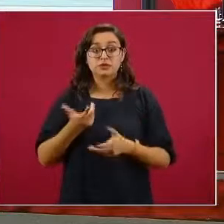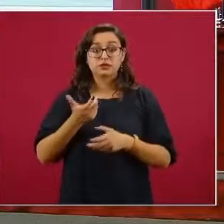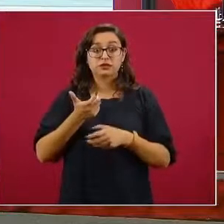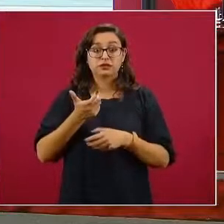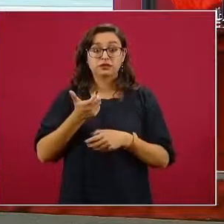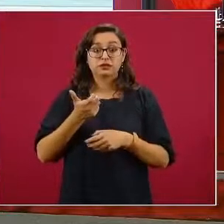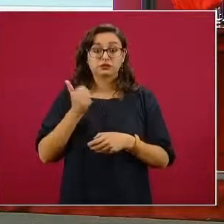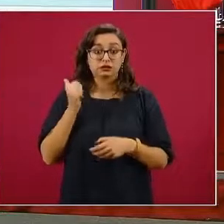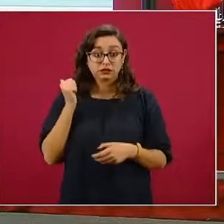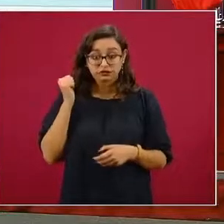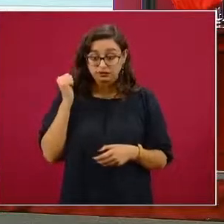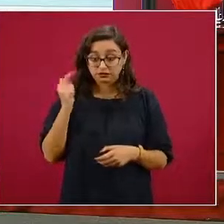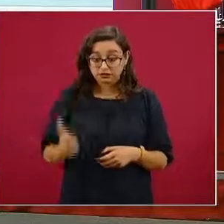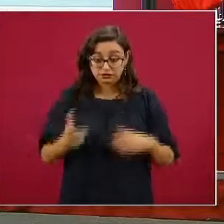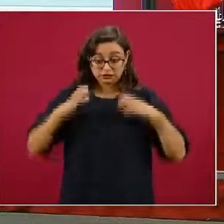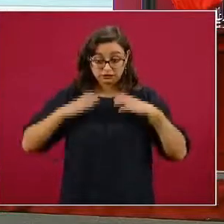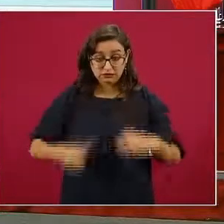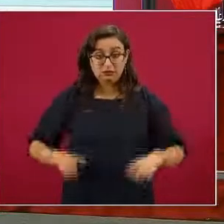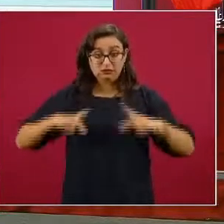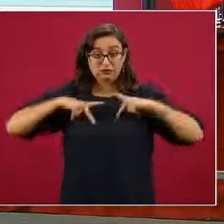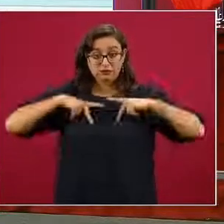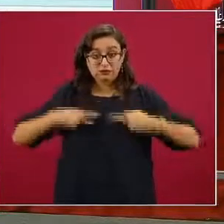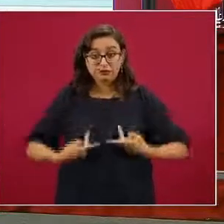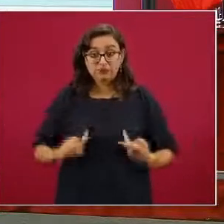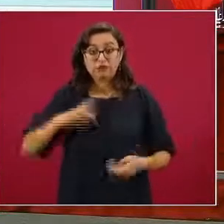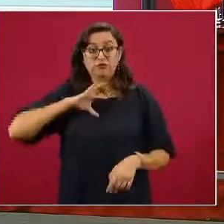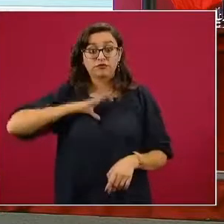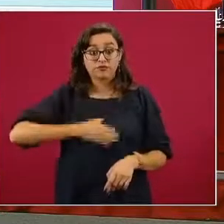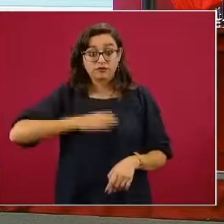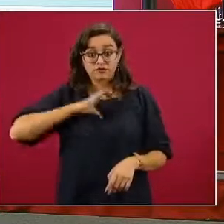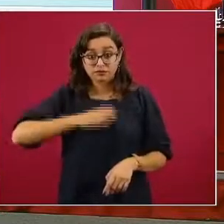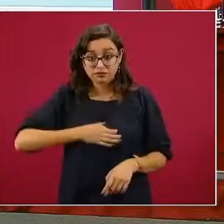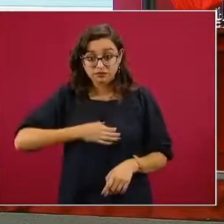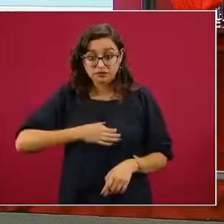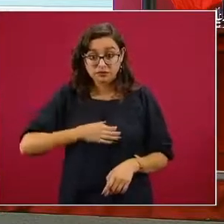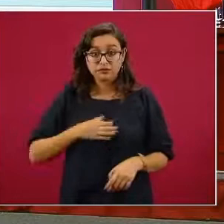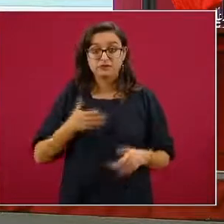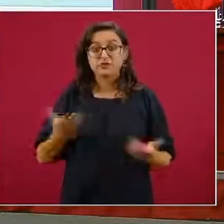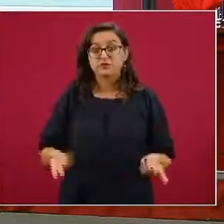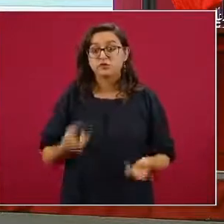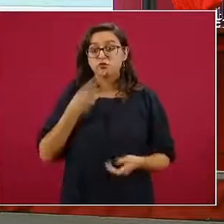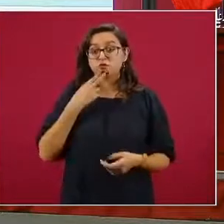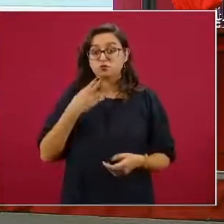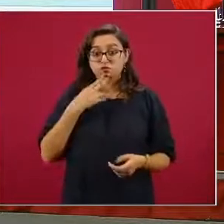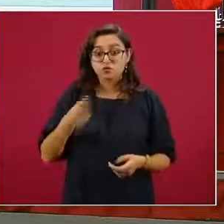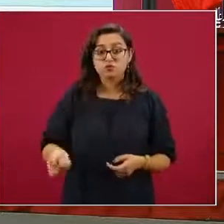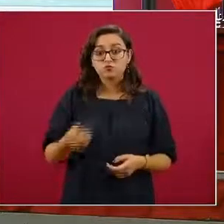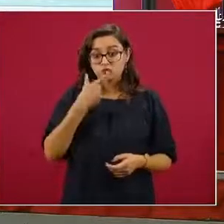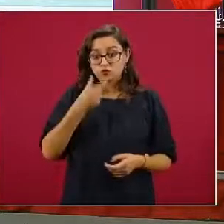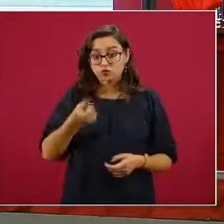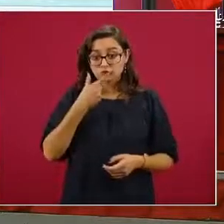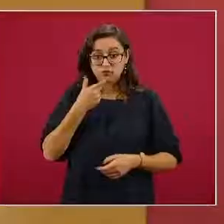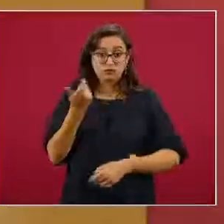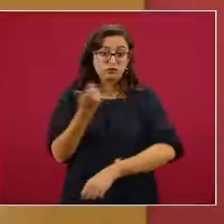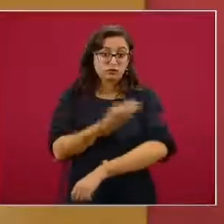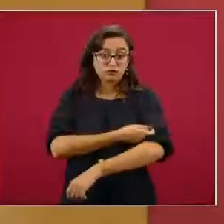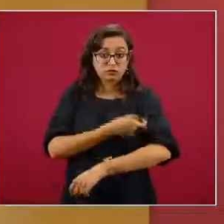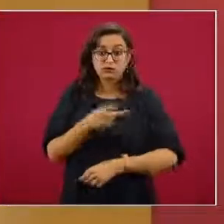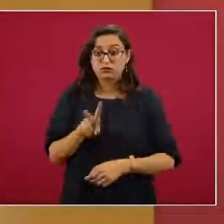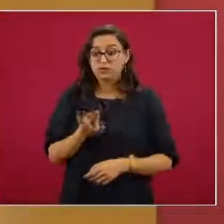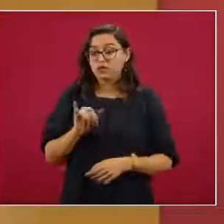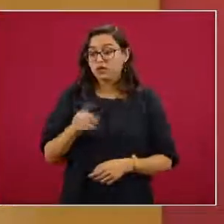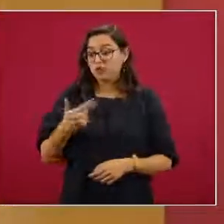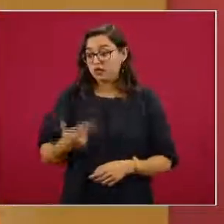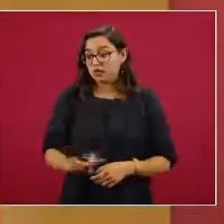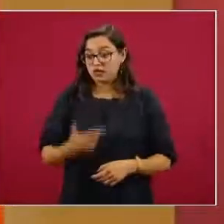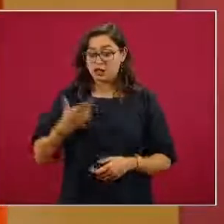padece una inmunosupresión, tiene cáncer, utiliza esteroides, utiliza quimioterapia, vive con VIH y su